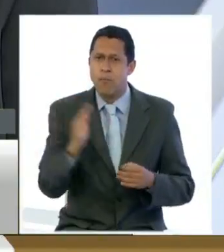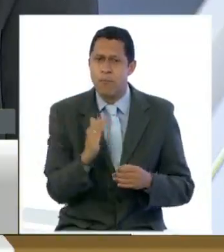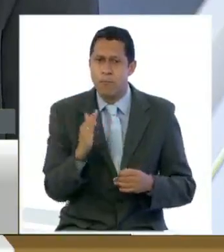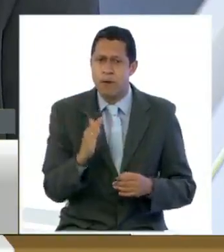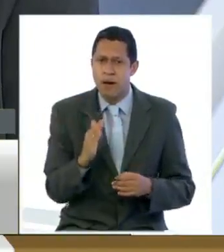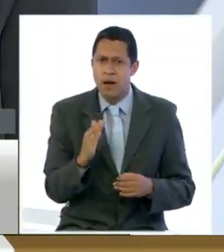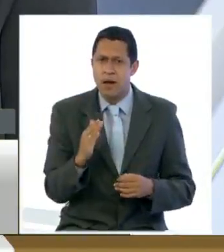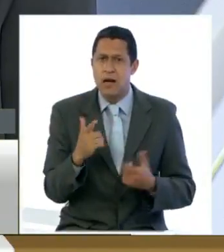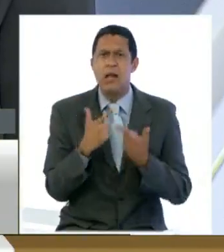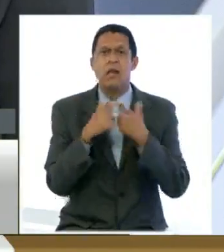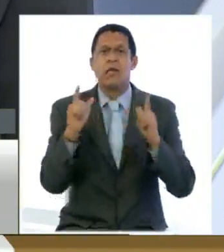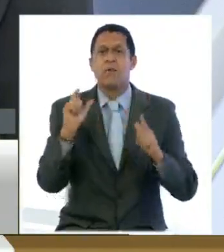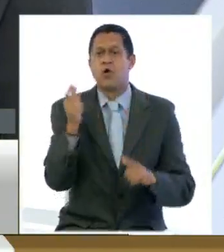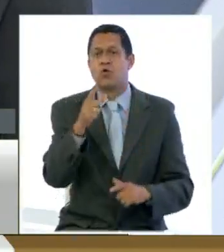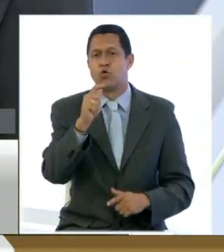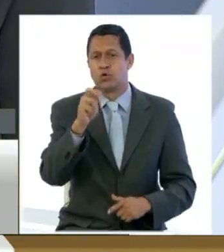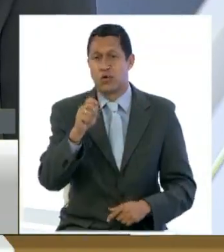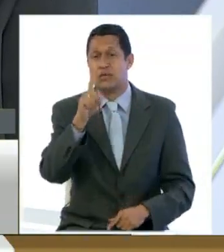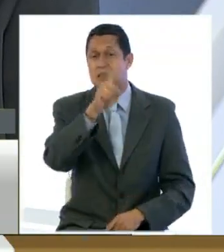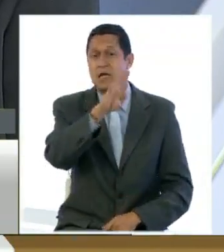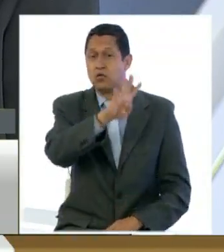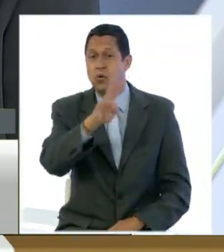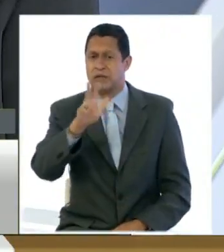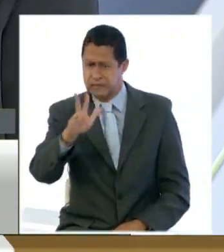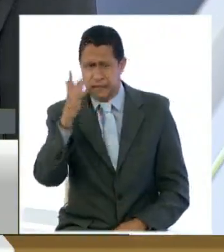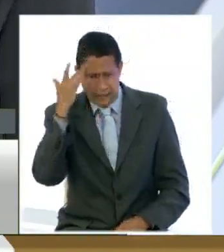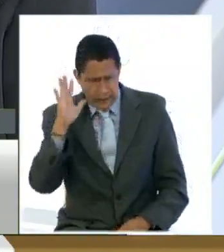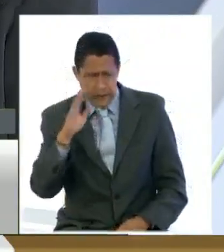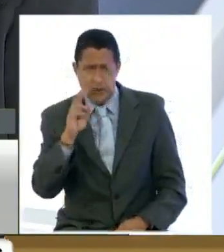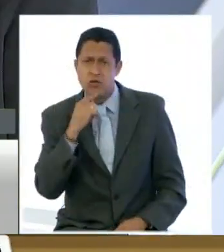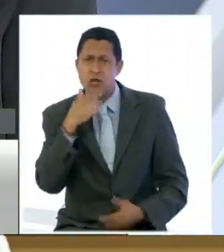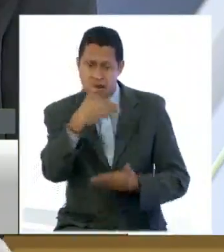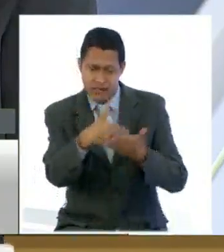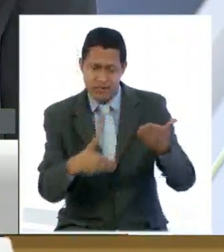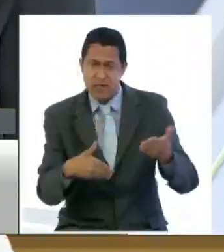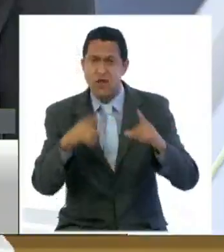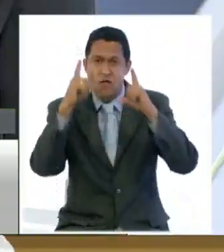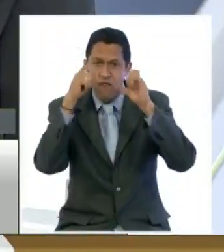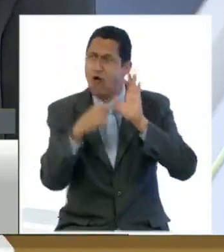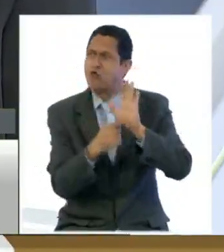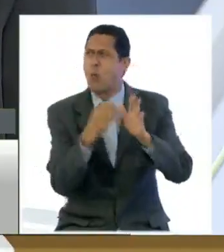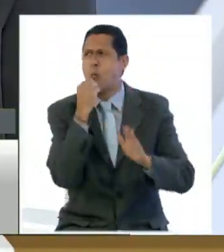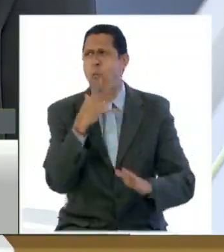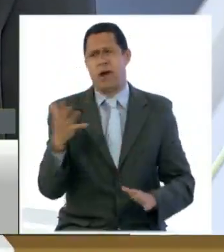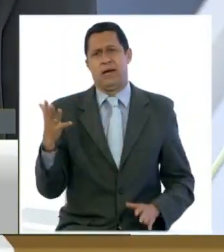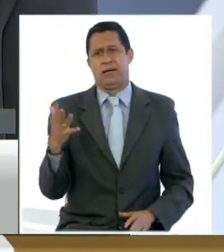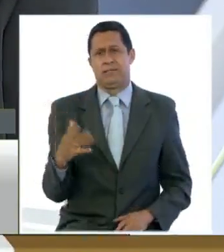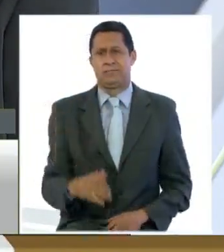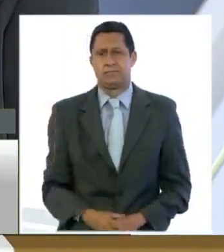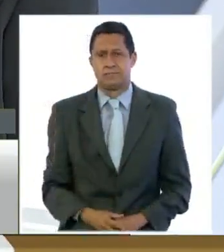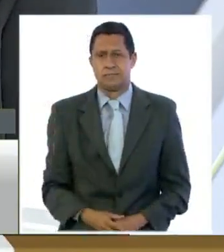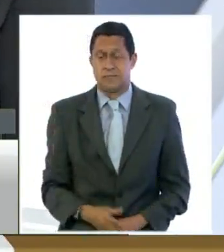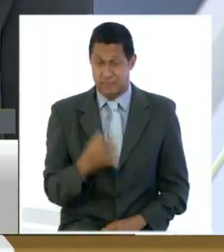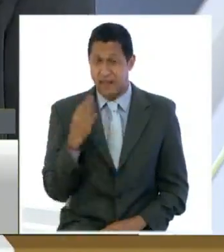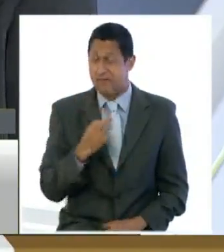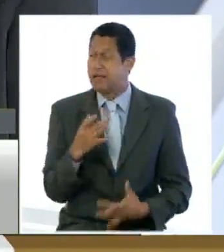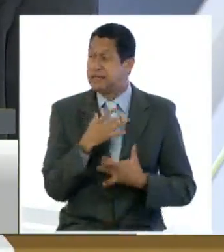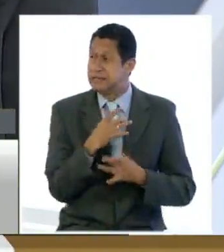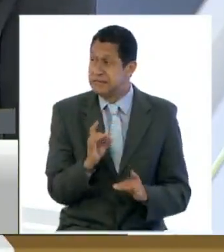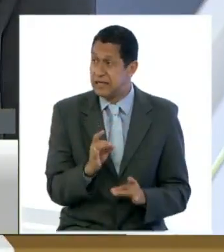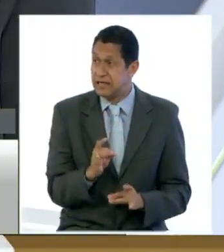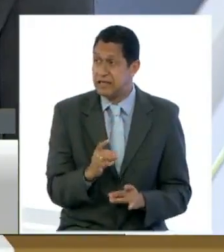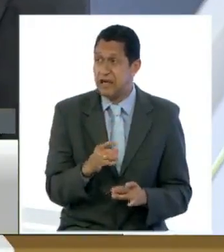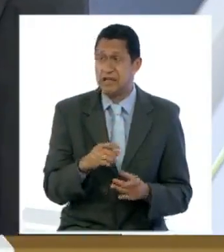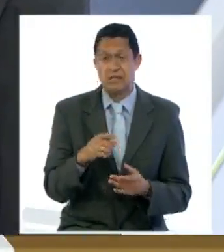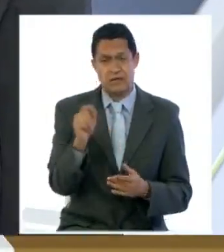algo libre de gluten. En la página 143 creo que está su receta y su fotografía, una maravilla. De verdad muy interesante, la pluma